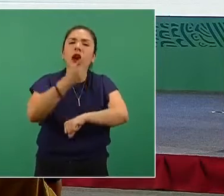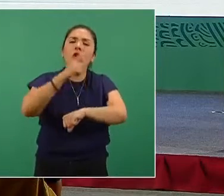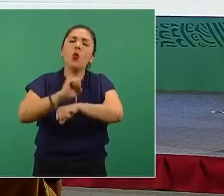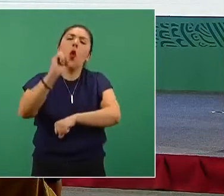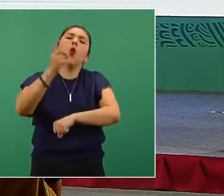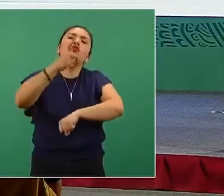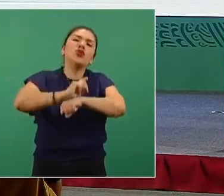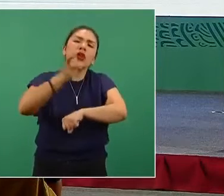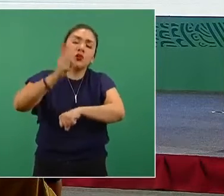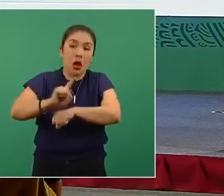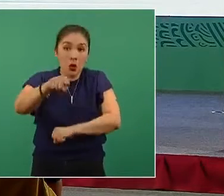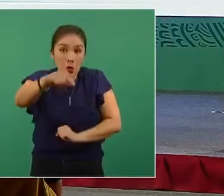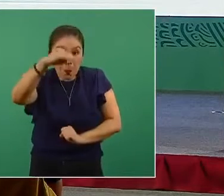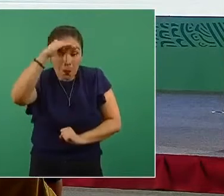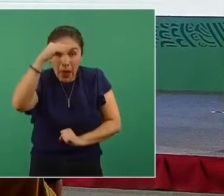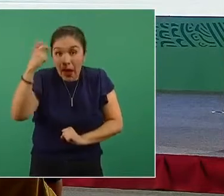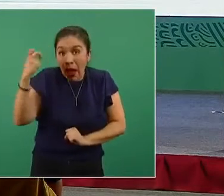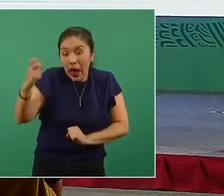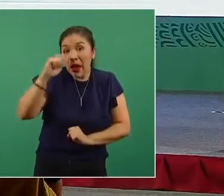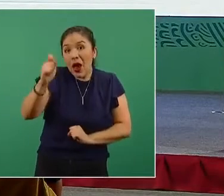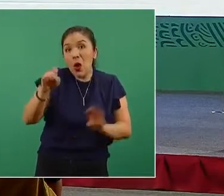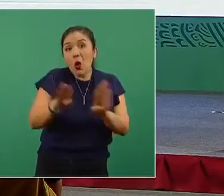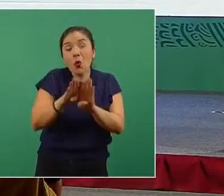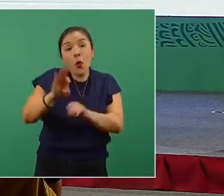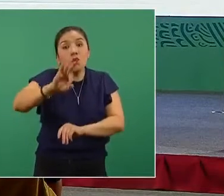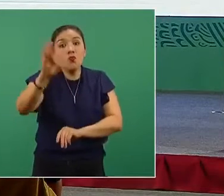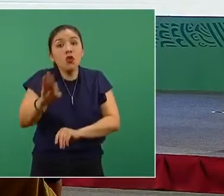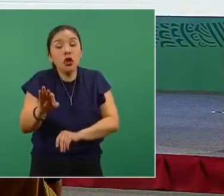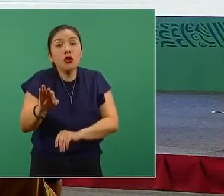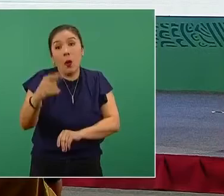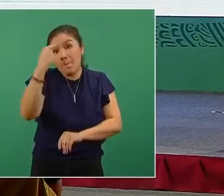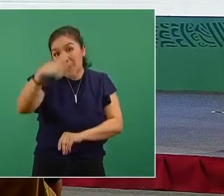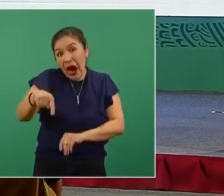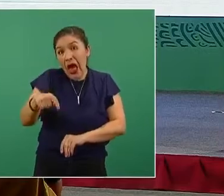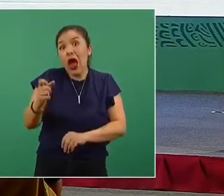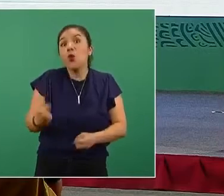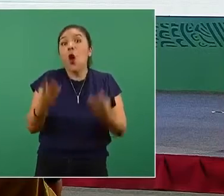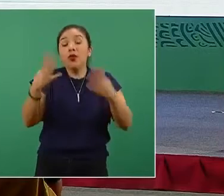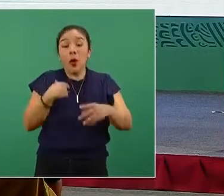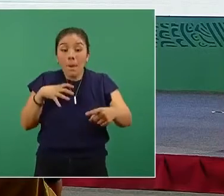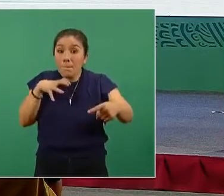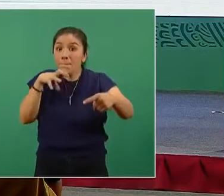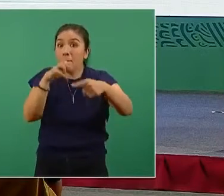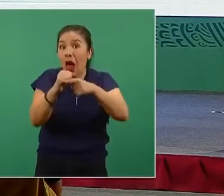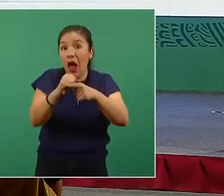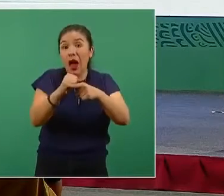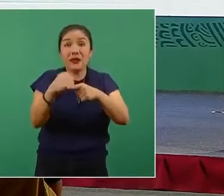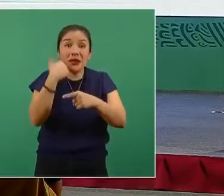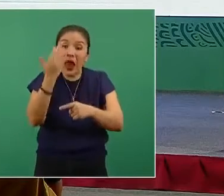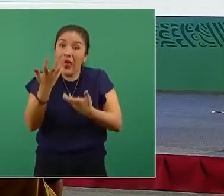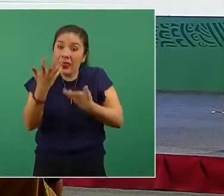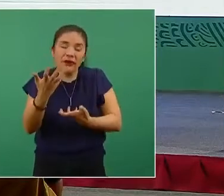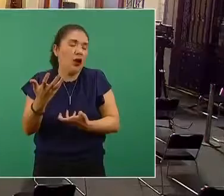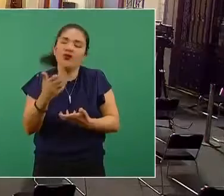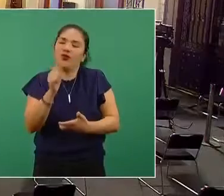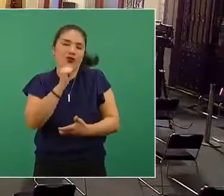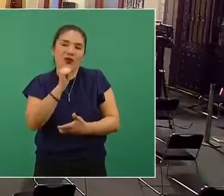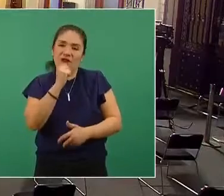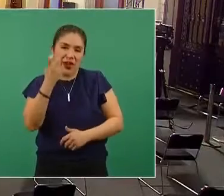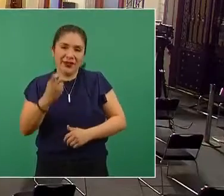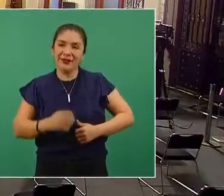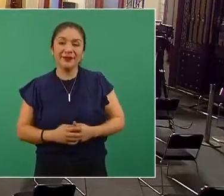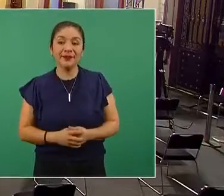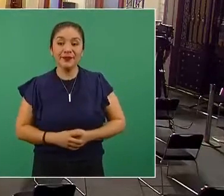y nadie tenga la expectativa de que es el porcentaje con respecto a la meta. No lo es. La siguiente.